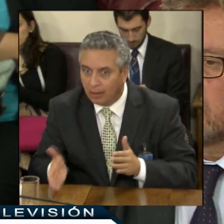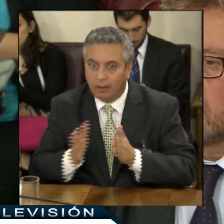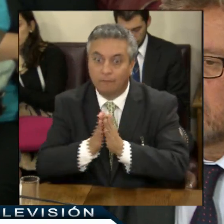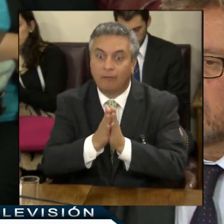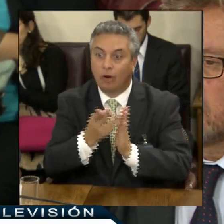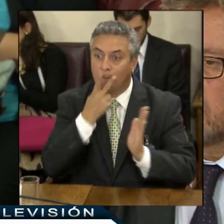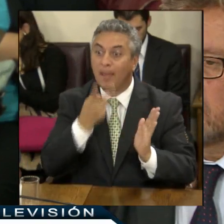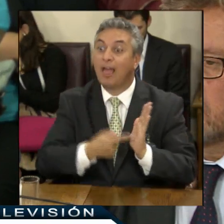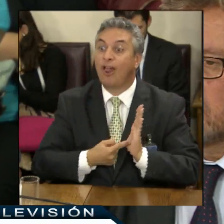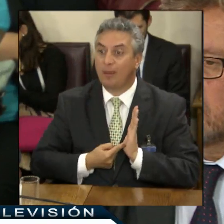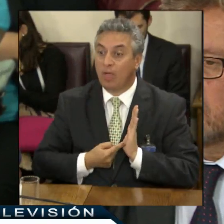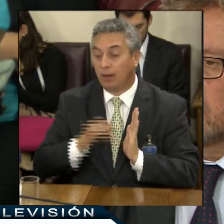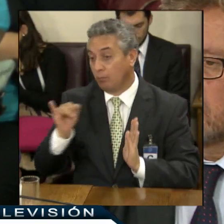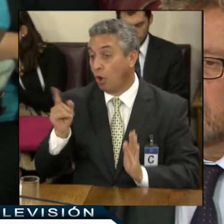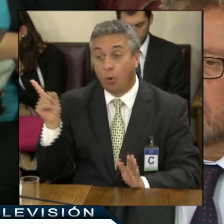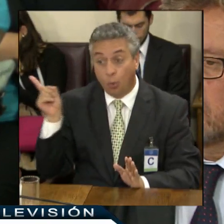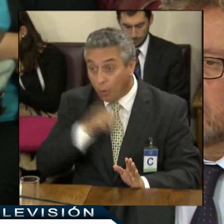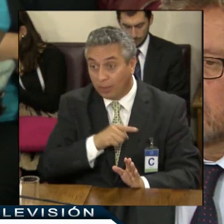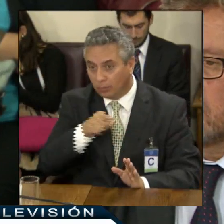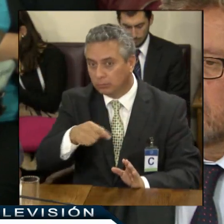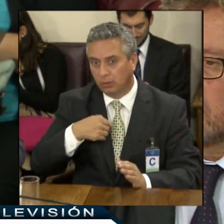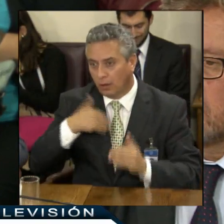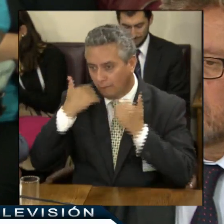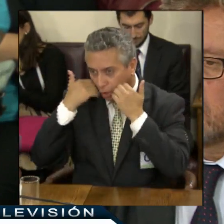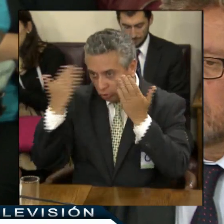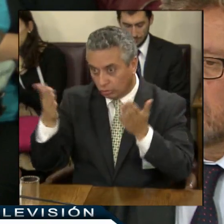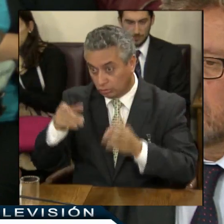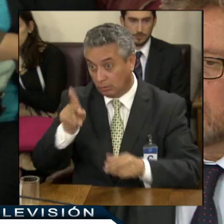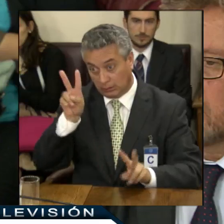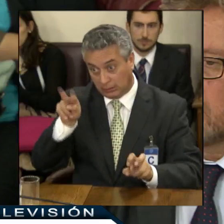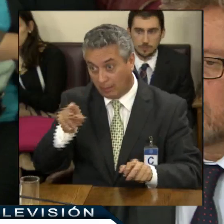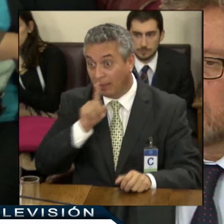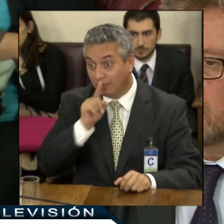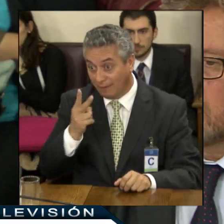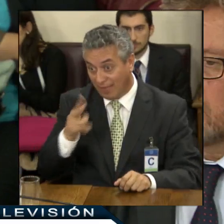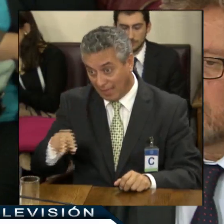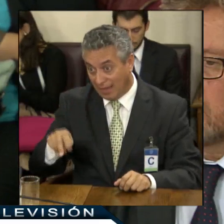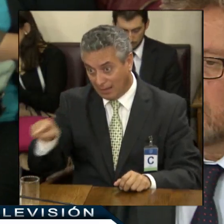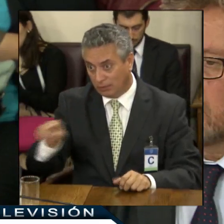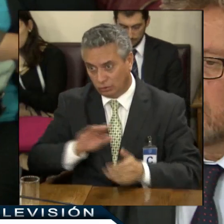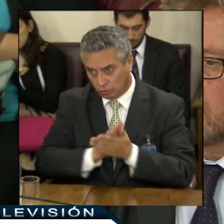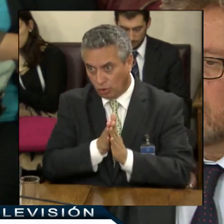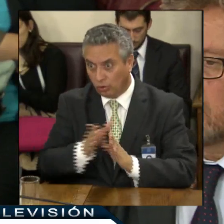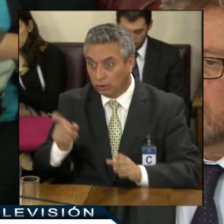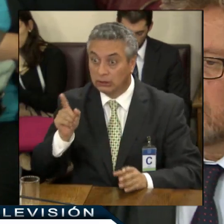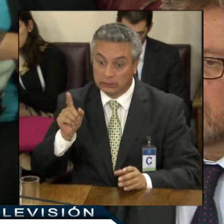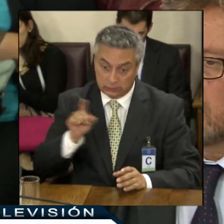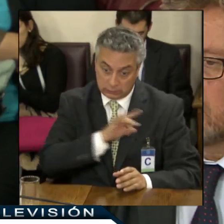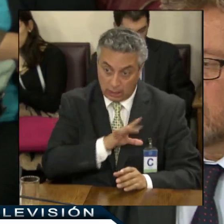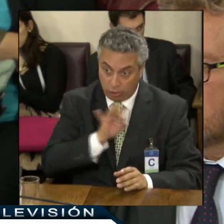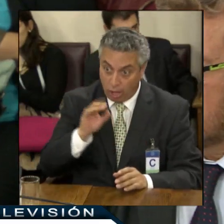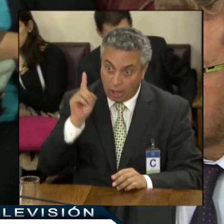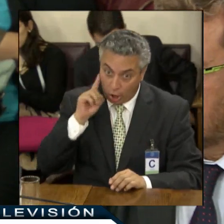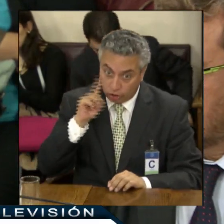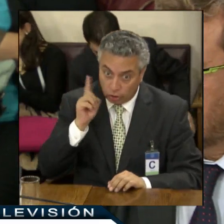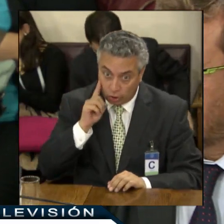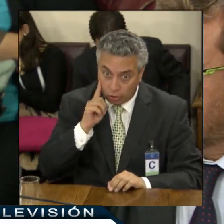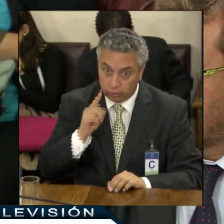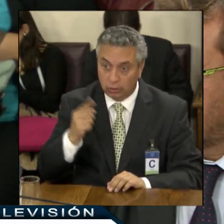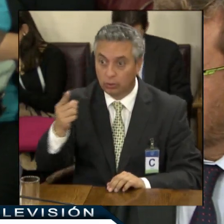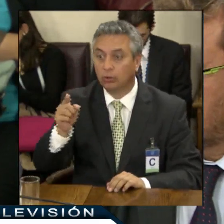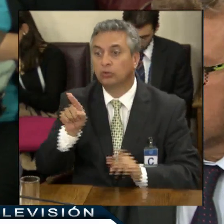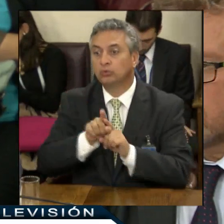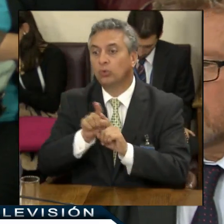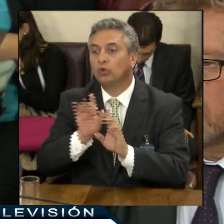alguien me lo demuestre Y por último especialmente vergonzoso es el caso tbn que es el canal de todos los chilenos excepto de los sordos también una